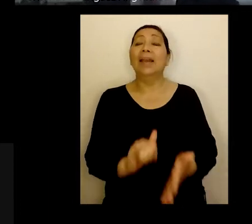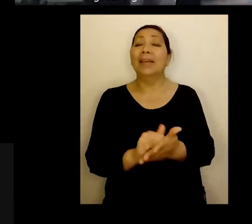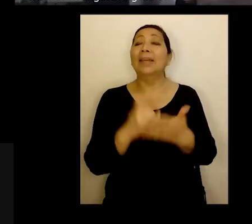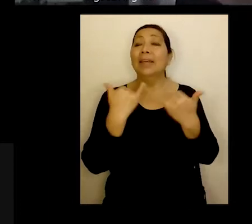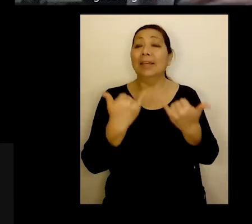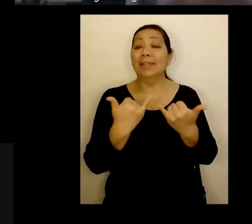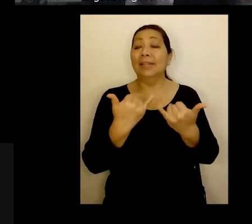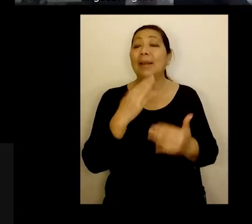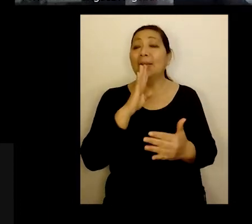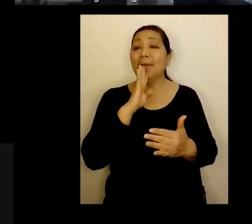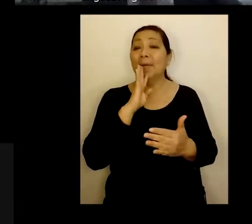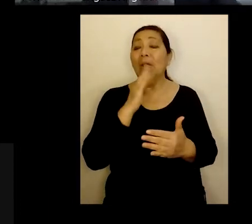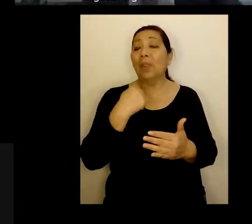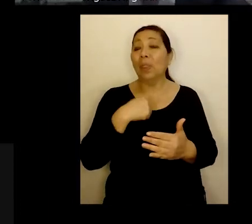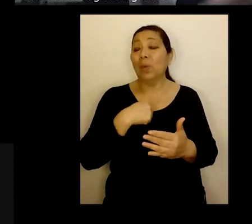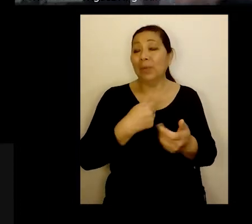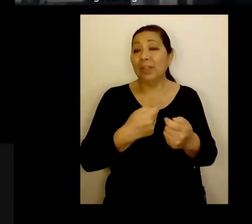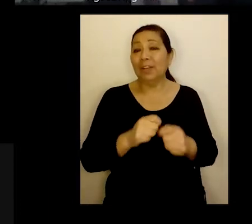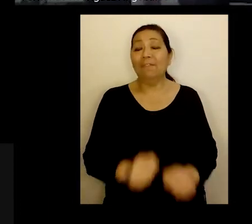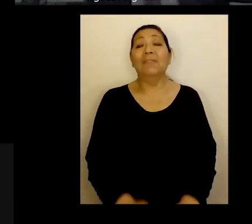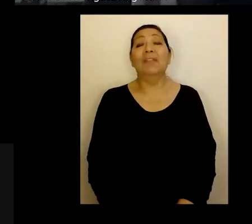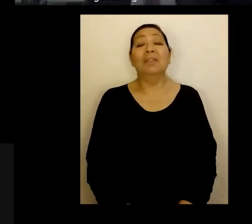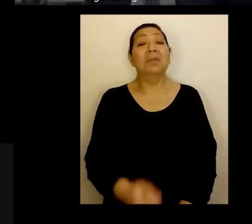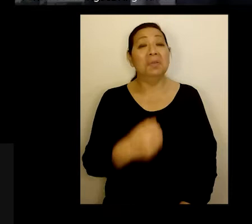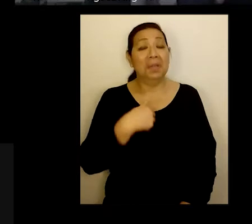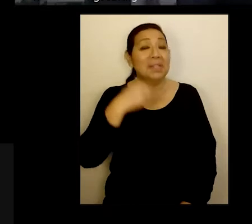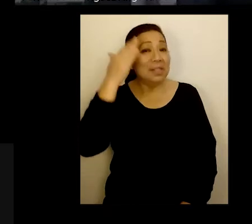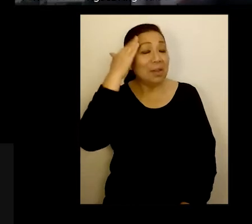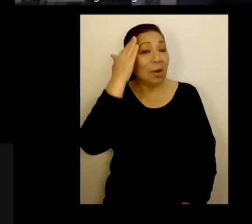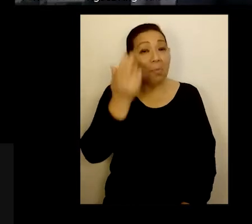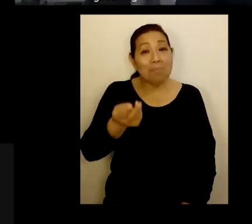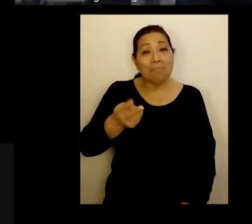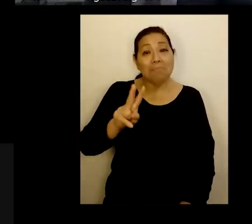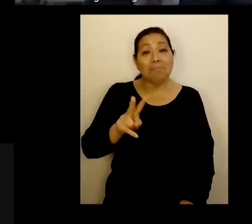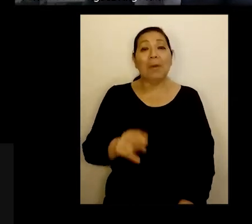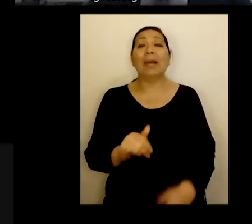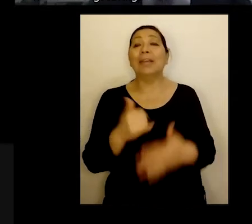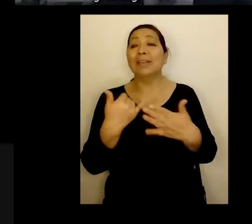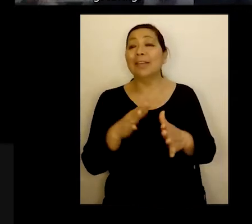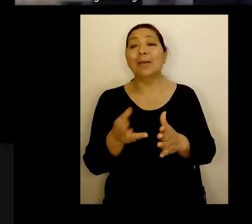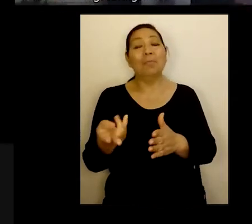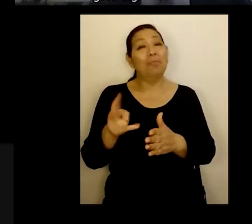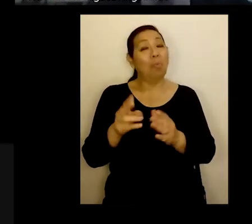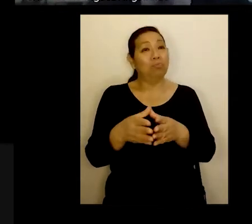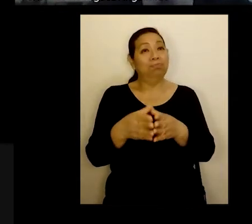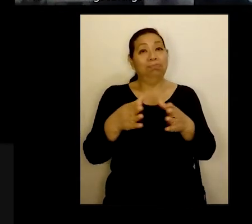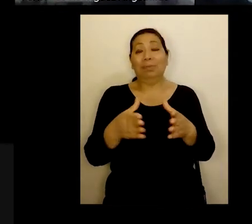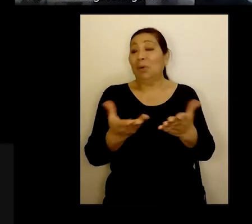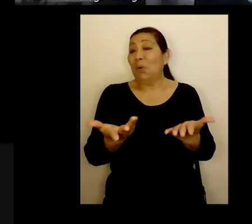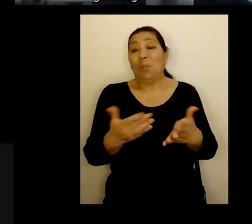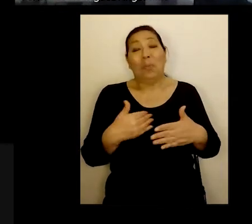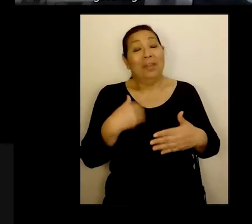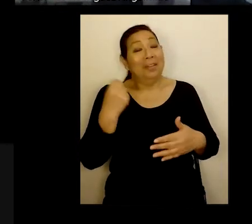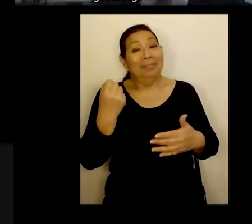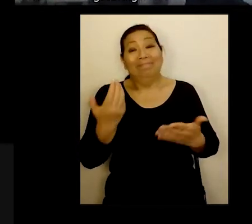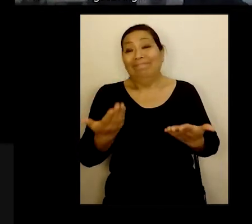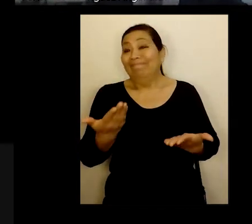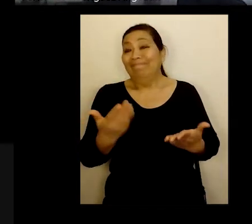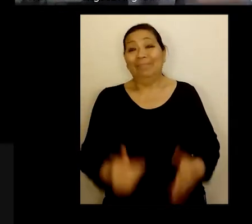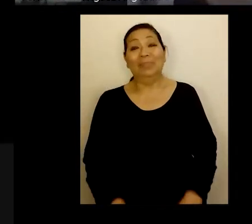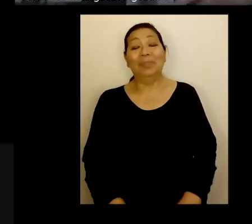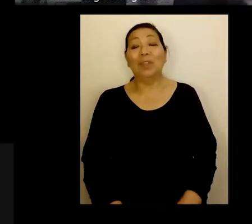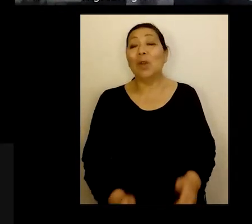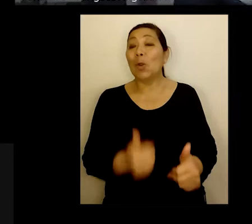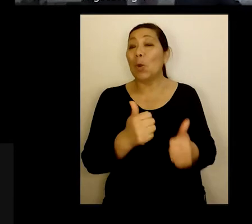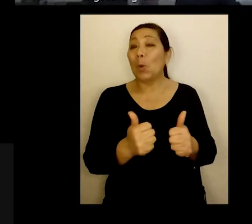esa declaración de nuestras ventas, nosotros las habíamos aumentado, las habíamos inflado, porque no se puede entender de otra manera,